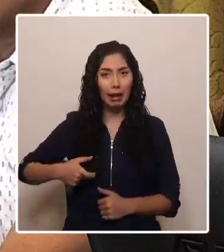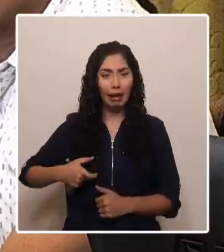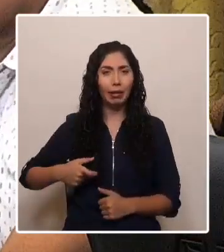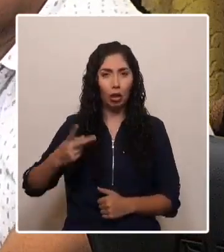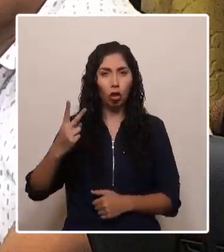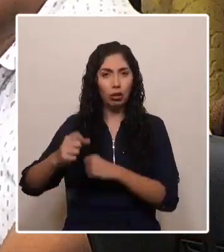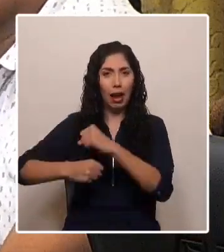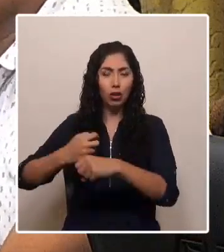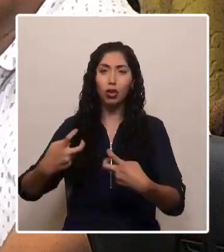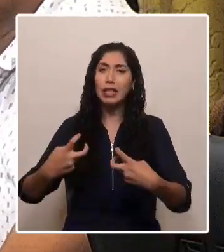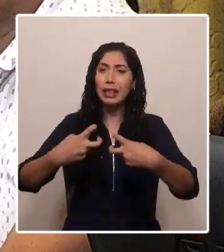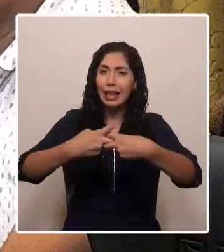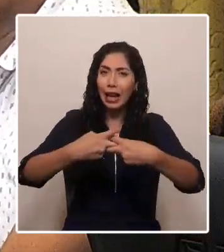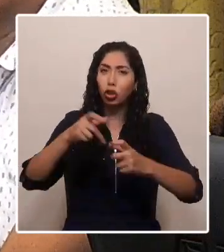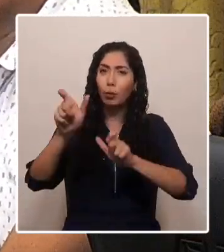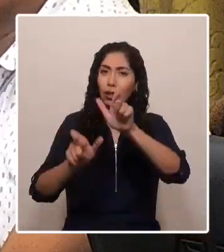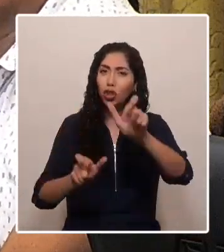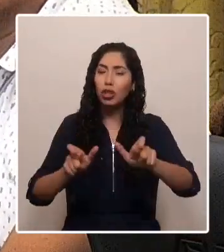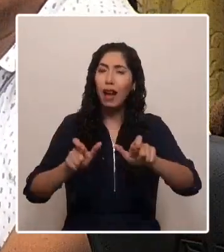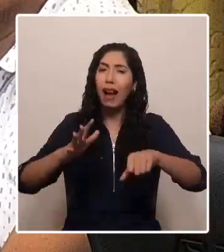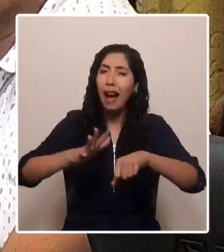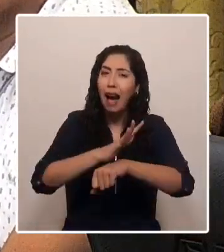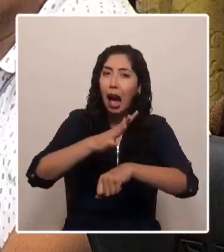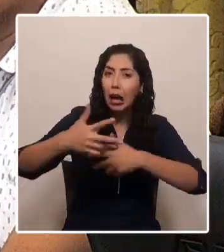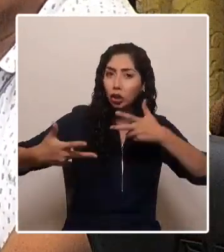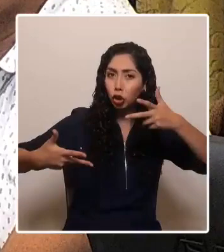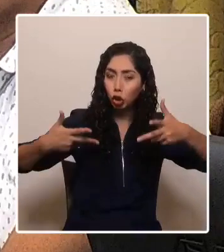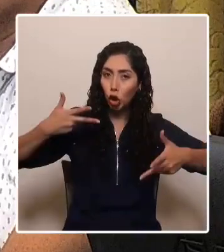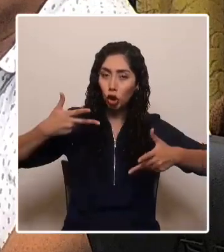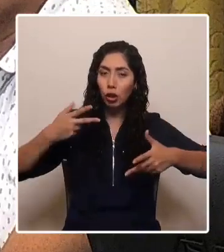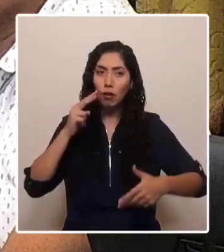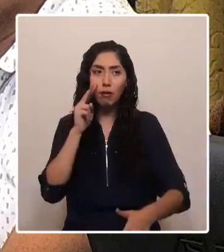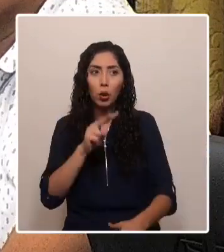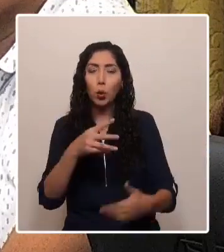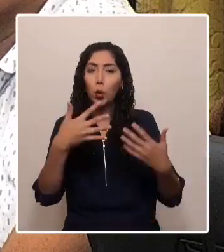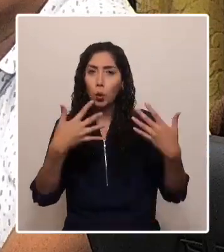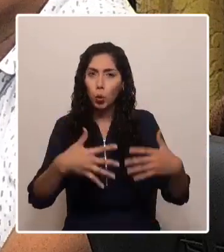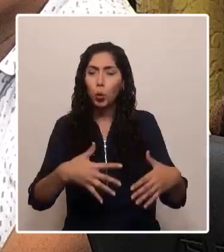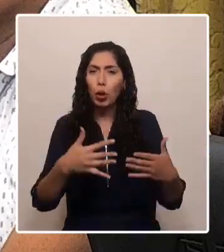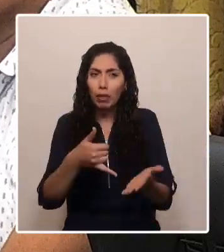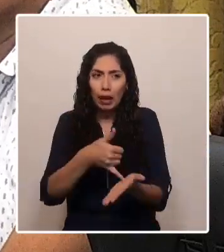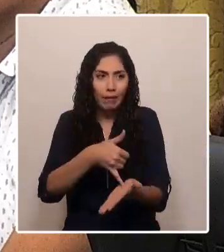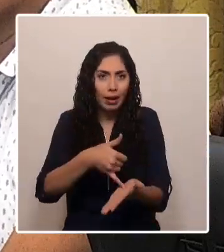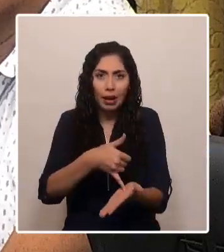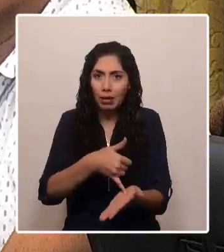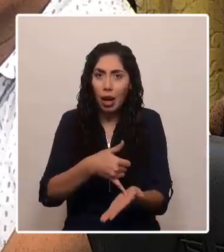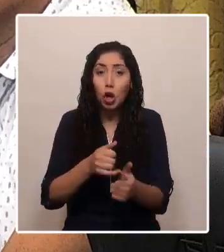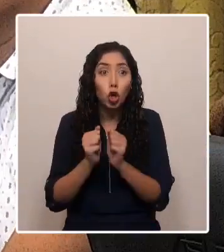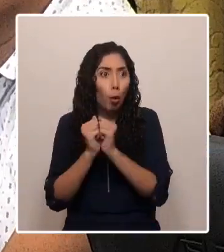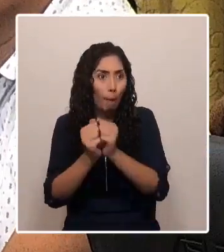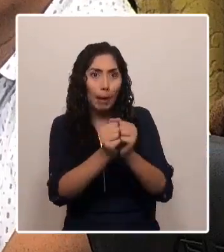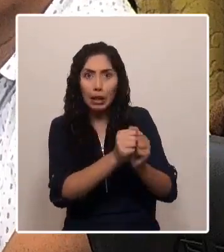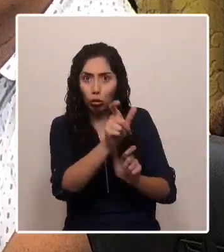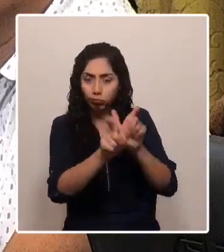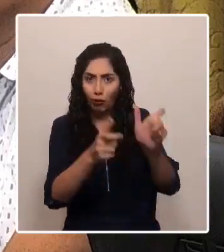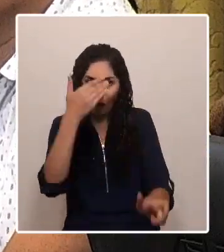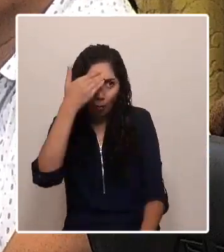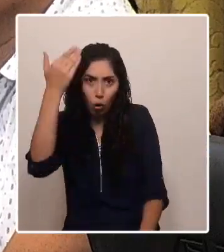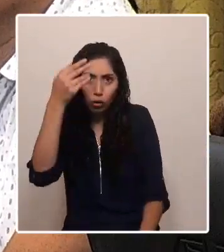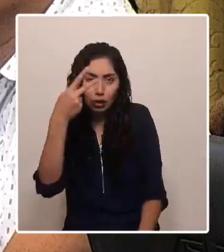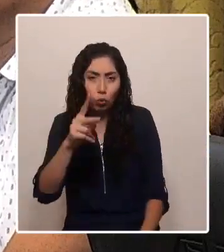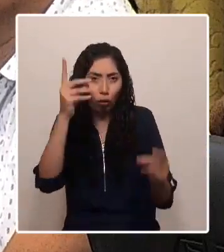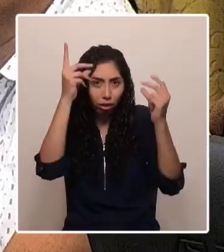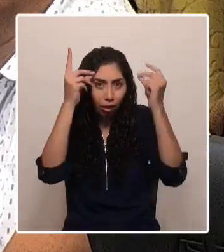de Chile, me tocó ver la cara más cruda de la precariedad estructural. Colegas, muchos de ellos conocidos y reconocidos por su talento,